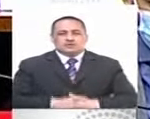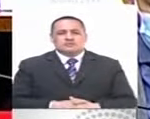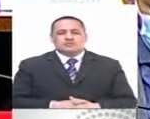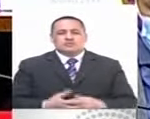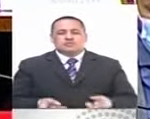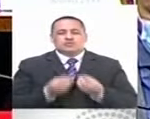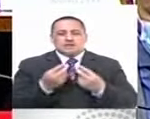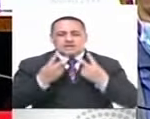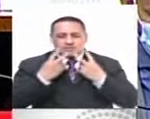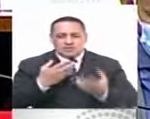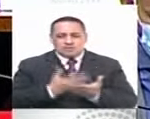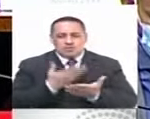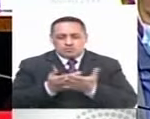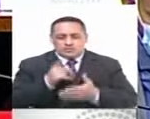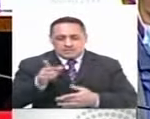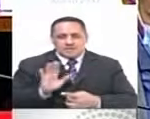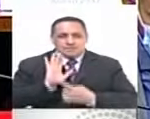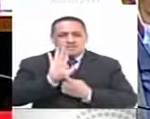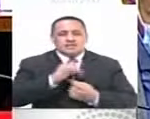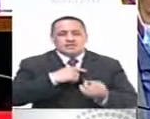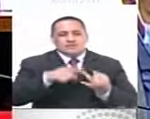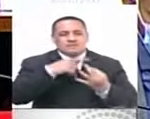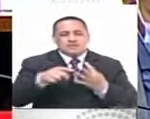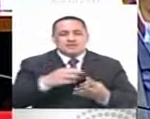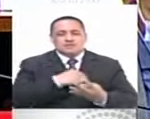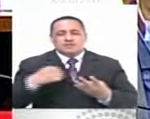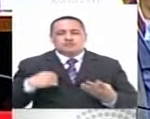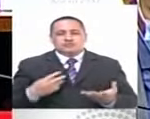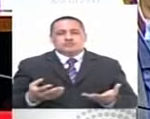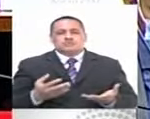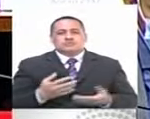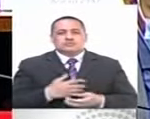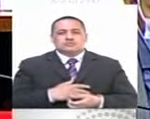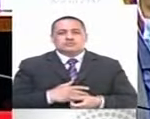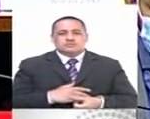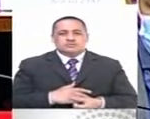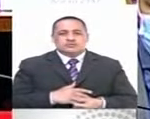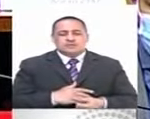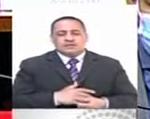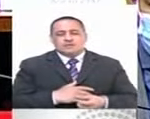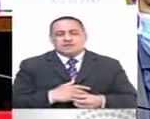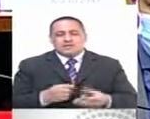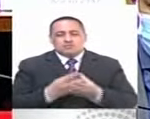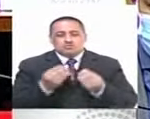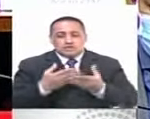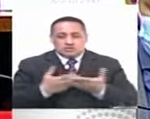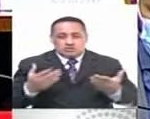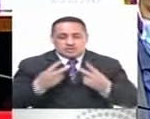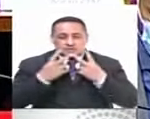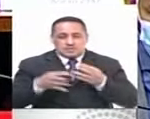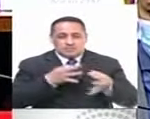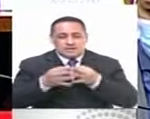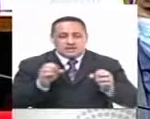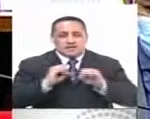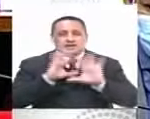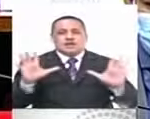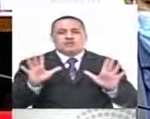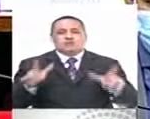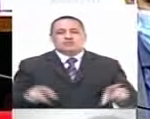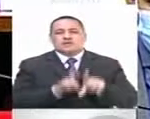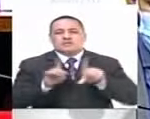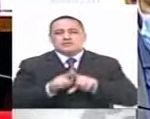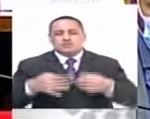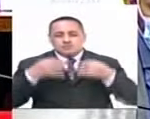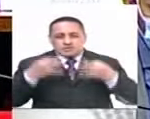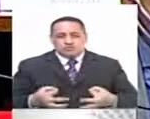porque la propuesta de ella es que deben ser nombrados los ministros por el presidente. Entonces hay muchas cosas que revisar y aclarar. Tenemos que estar